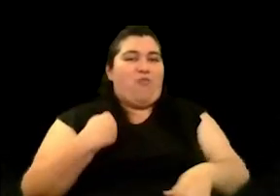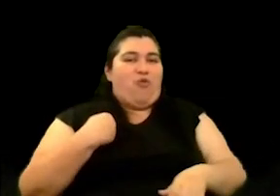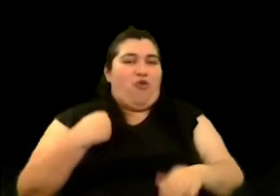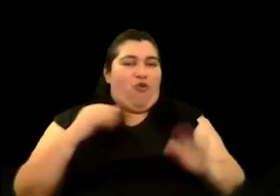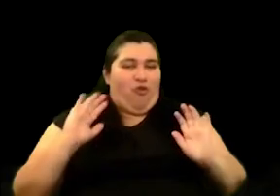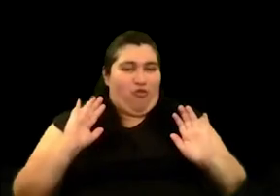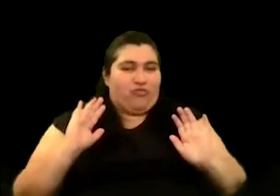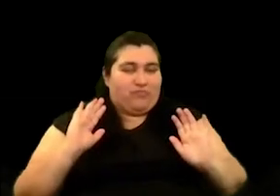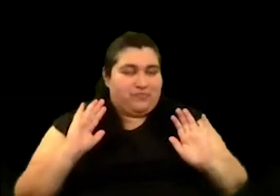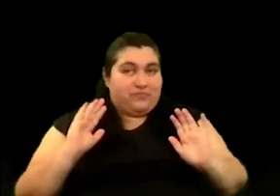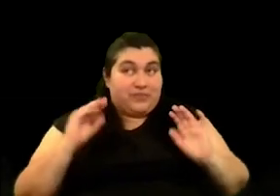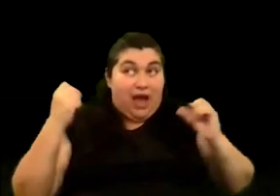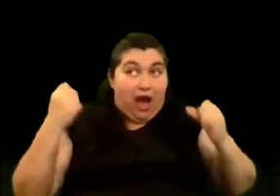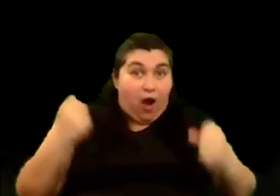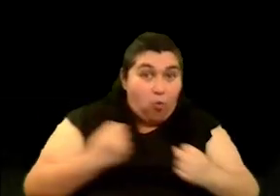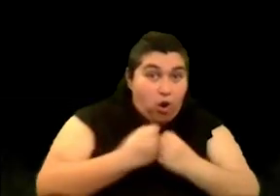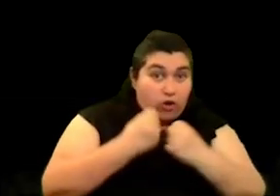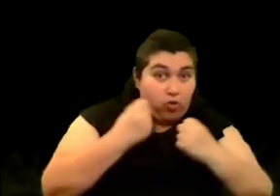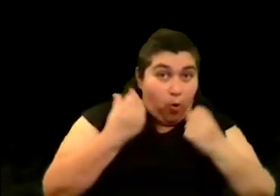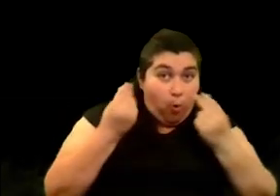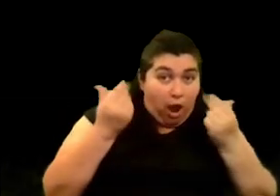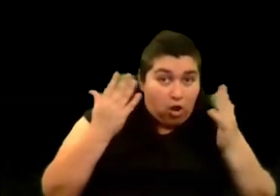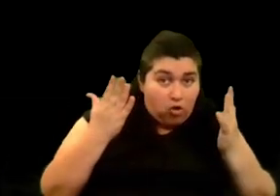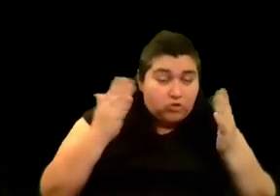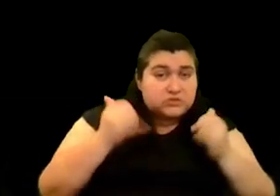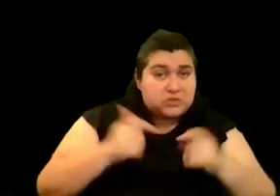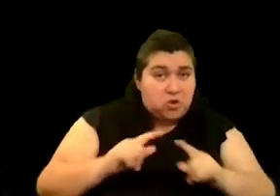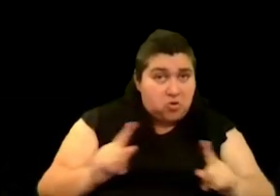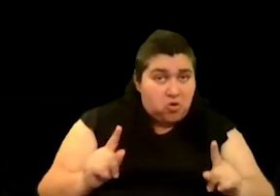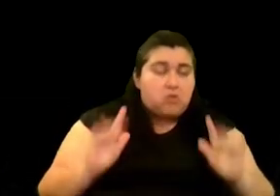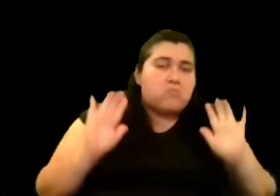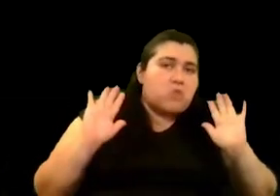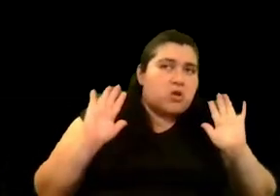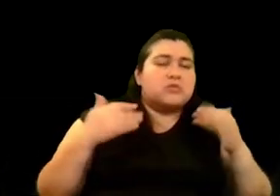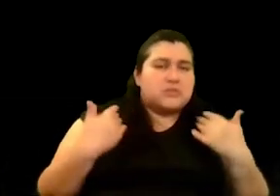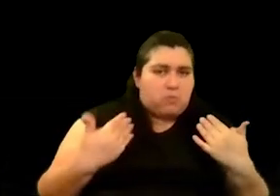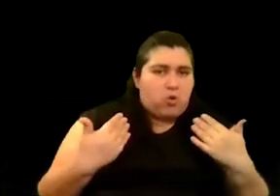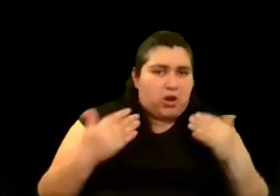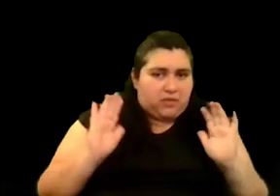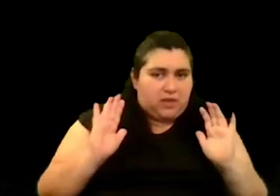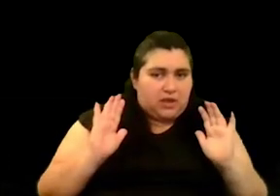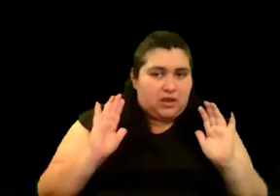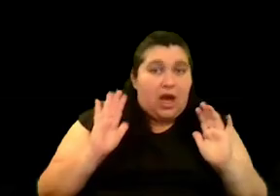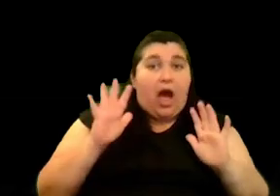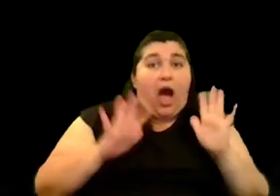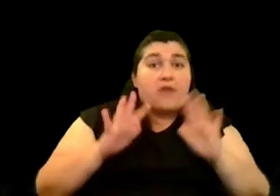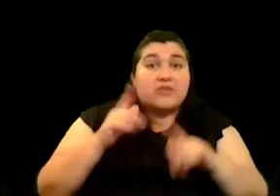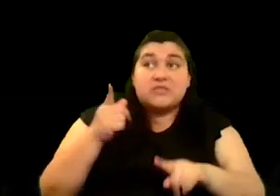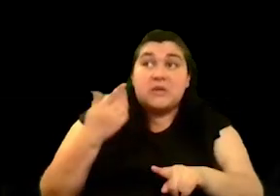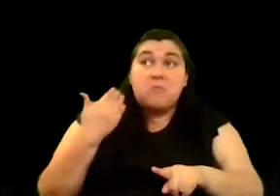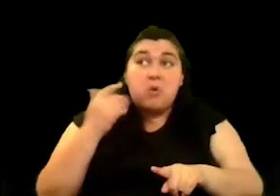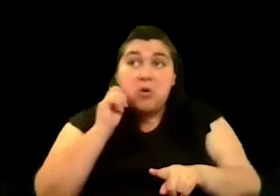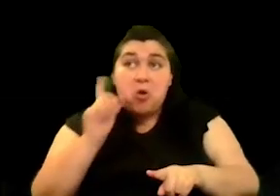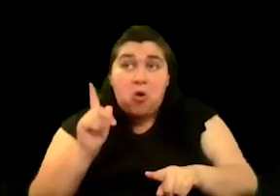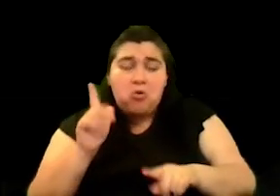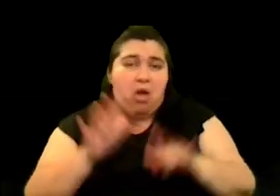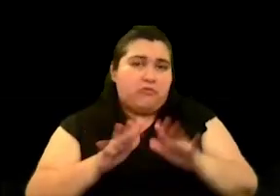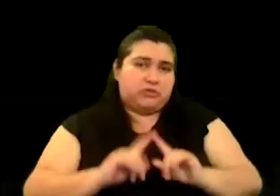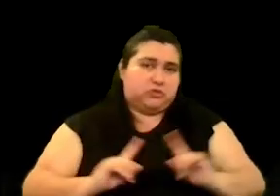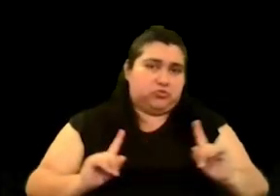tratado internacional? Voy a estar aplicando el tratado internacional. No me es útil, no lo voy a aplicar. ¿Sí?